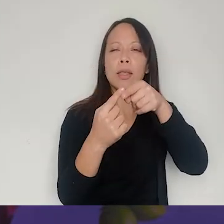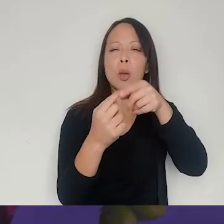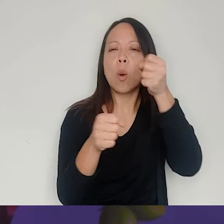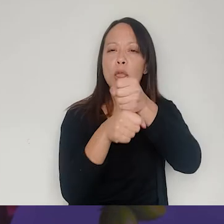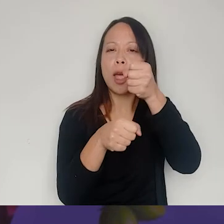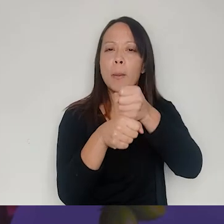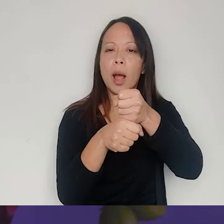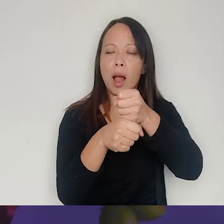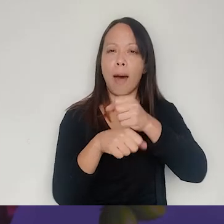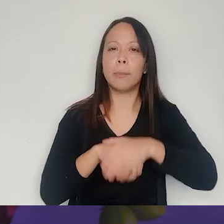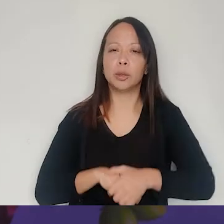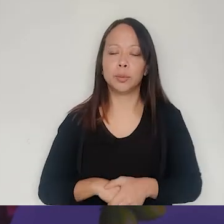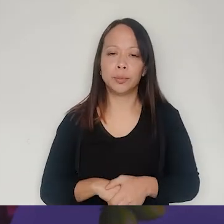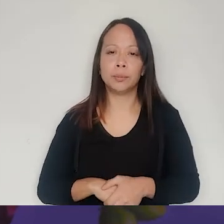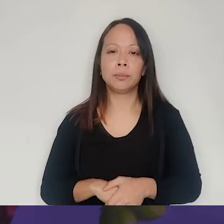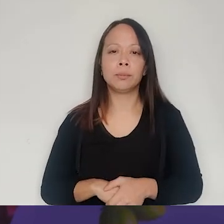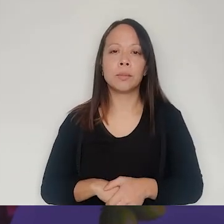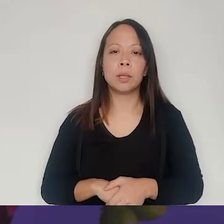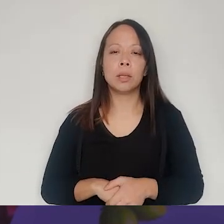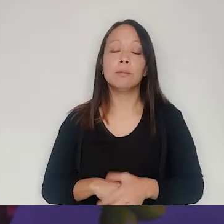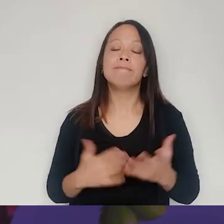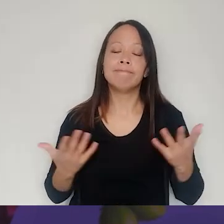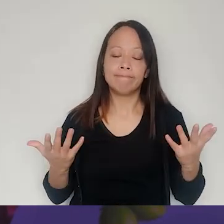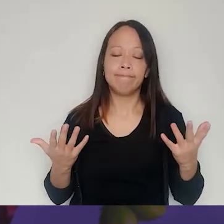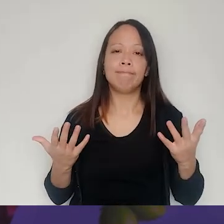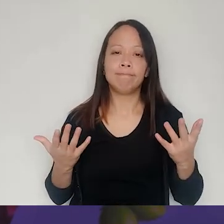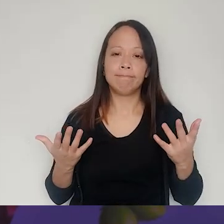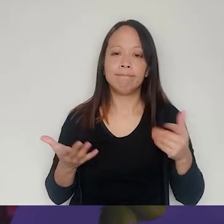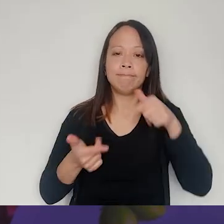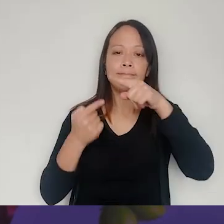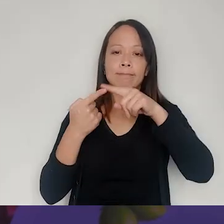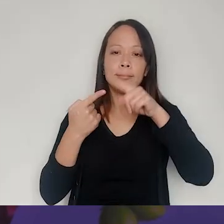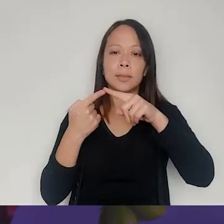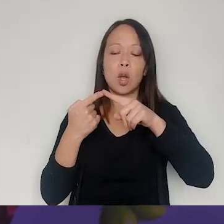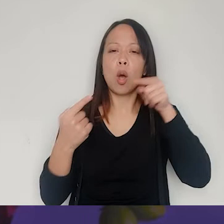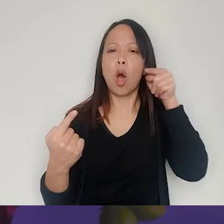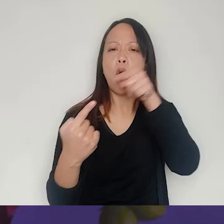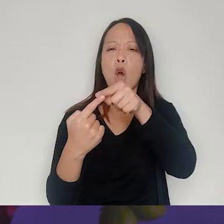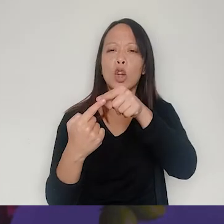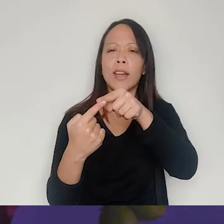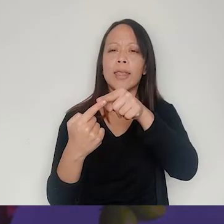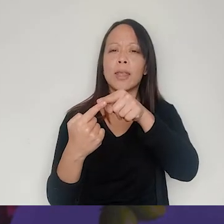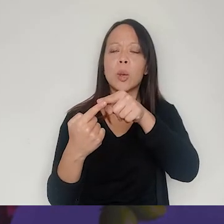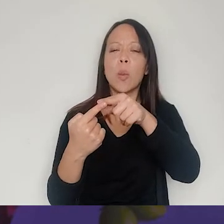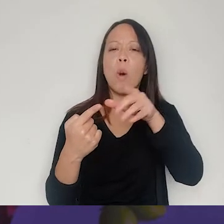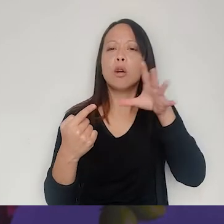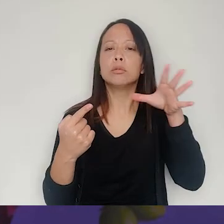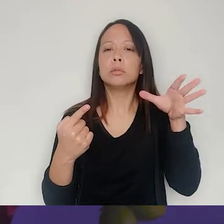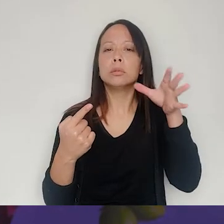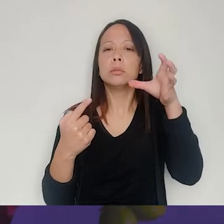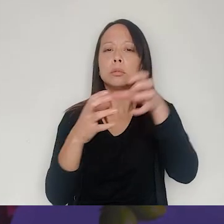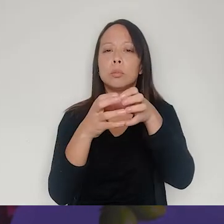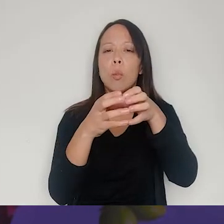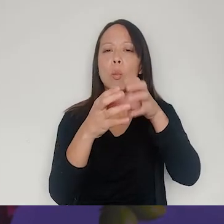trabajamos por el mismo fin. Bueno, partimos de nuestro referente, que son los objetivos del Consorcio Internacional de Investigación en